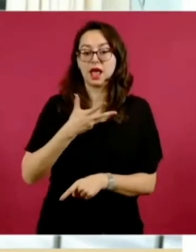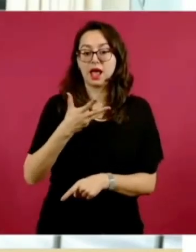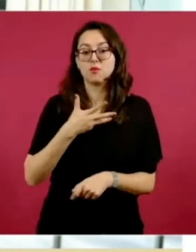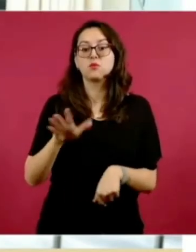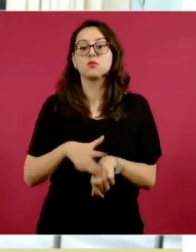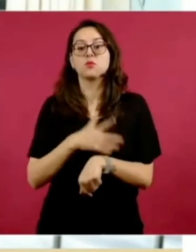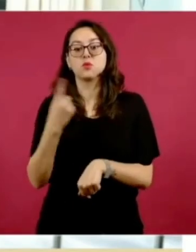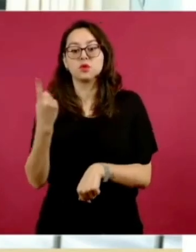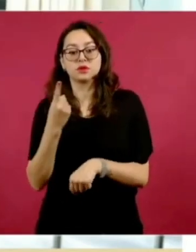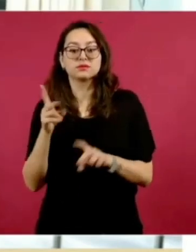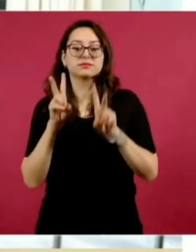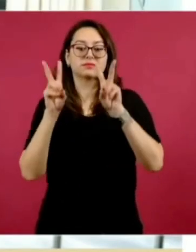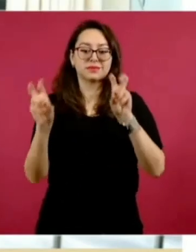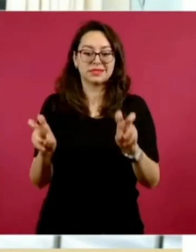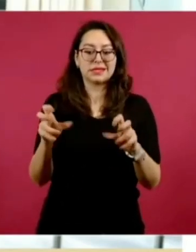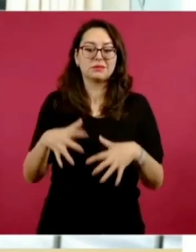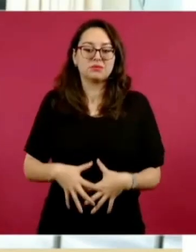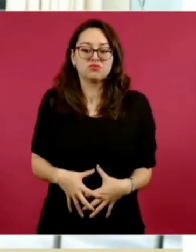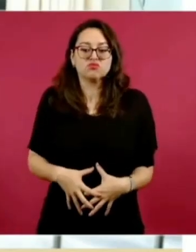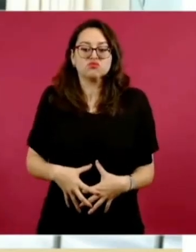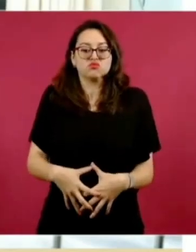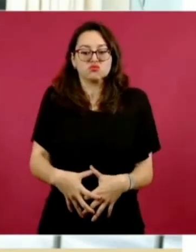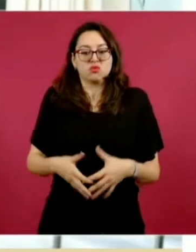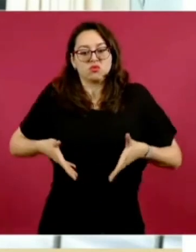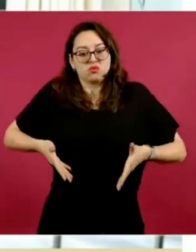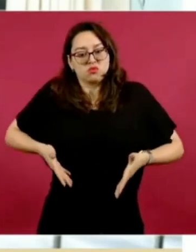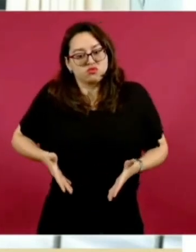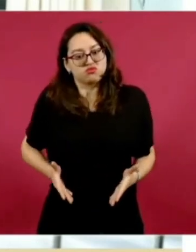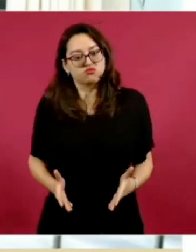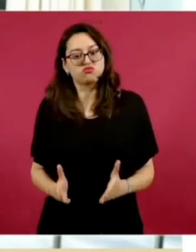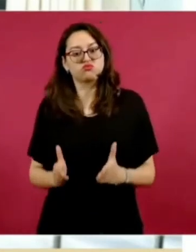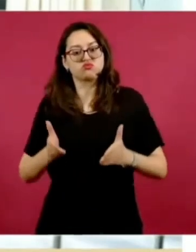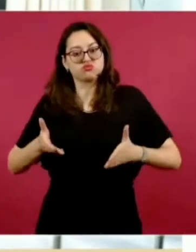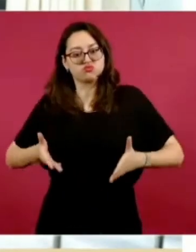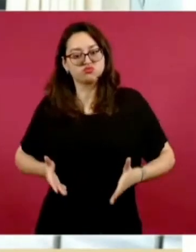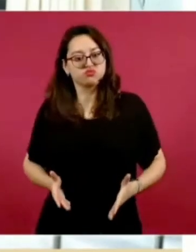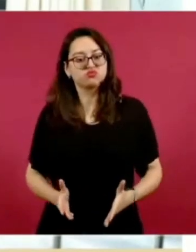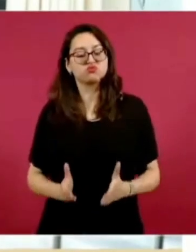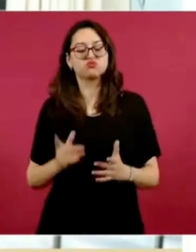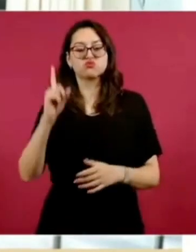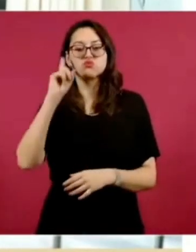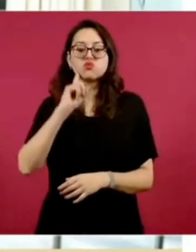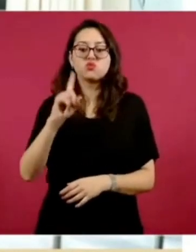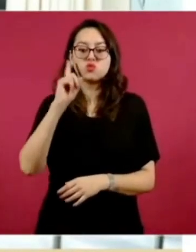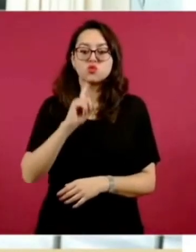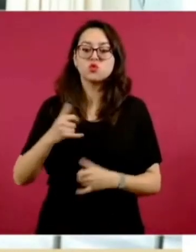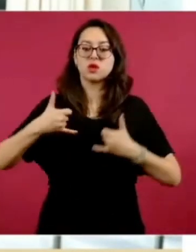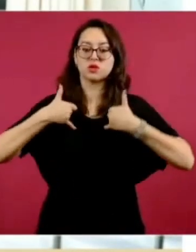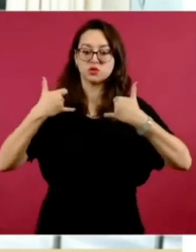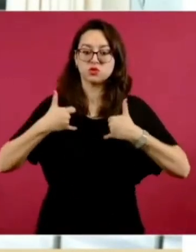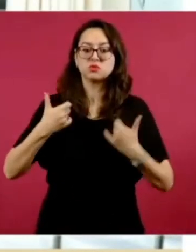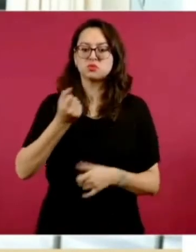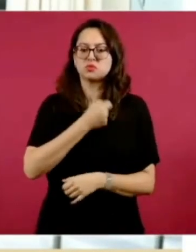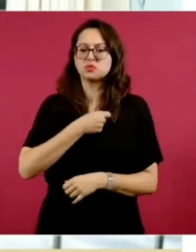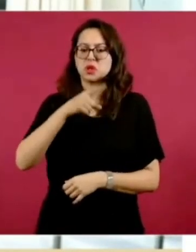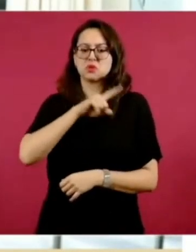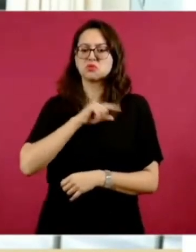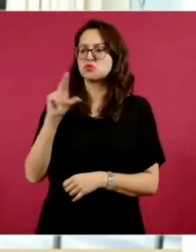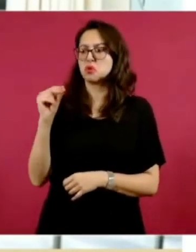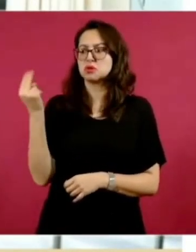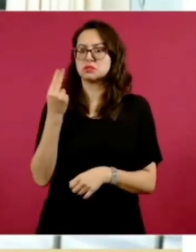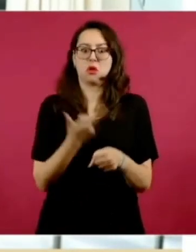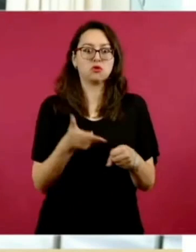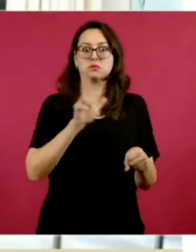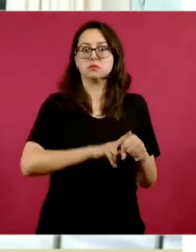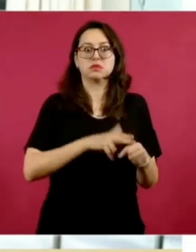parto humanizado para el parto de mujeres jóvenes y sanas que se pueden atender ahí